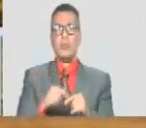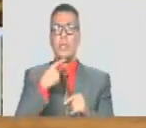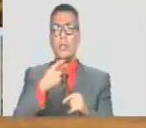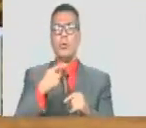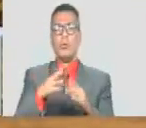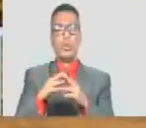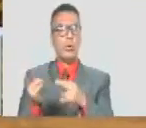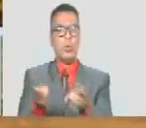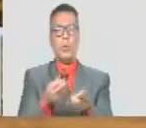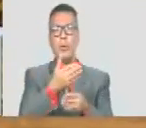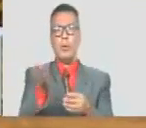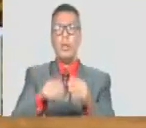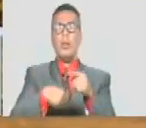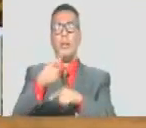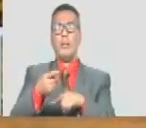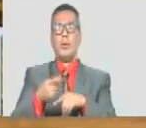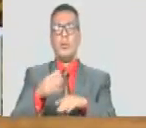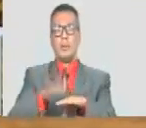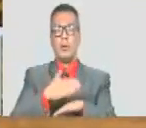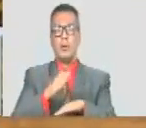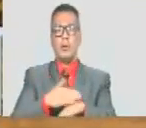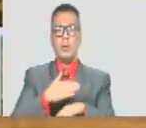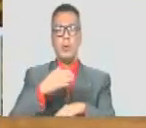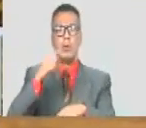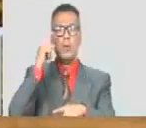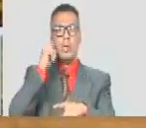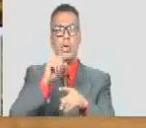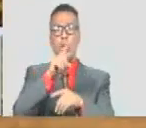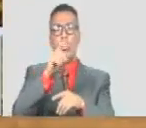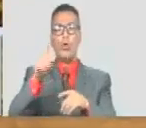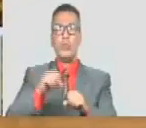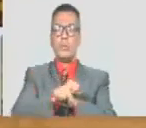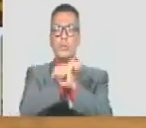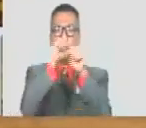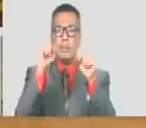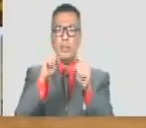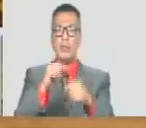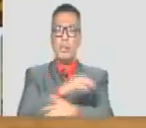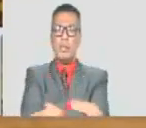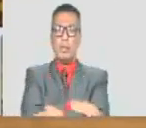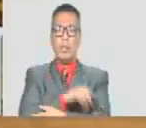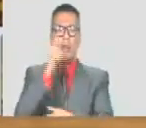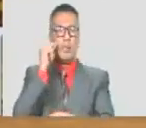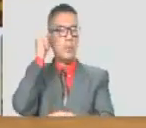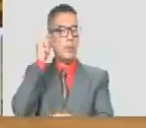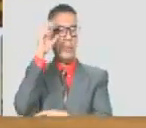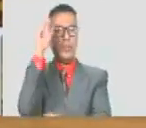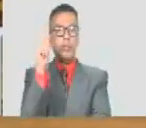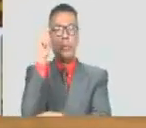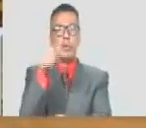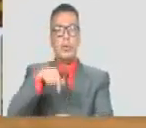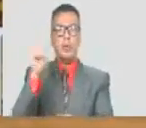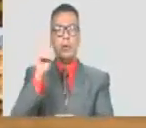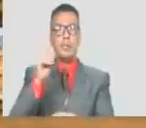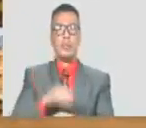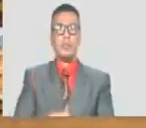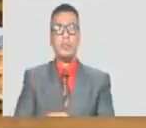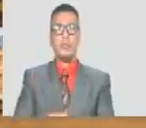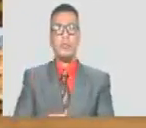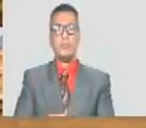todas y todos convocados para el próximo día jueves a las 11:30 de la mañana. Un abrazo, diputadas y diputados de Venezuela.